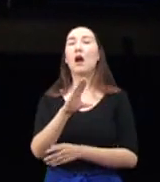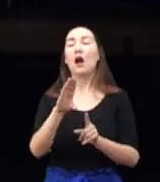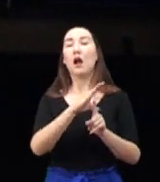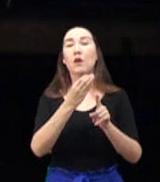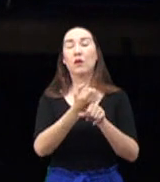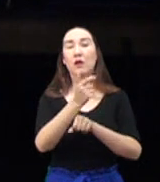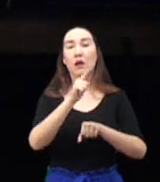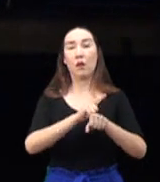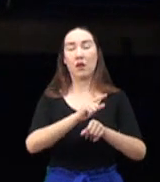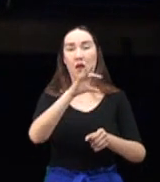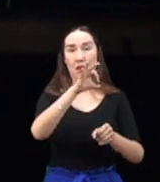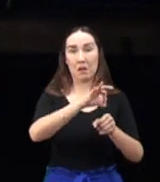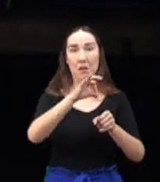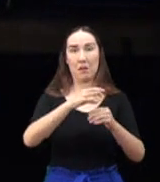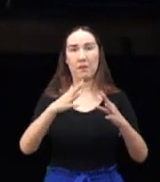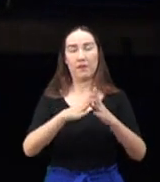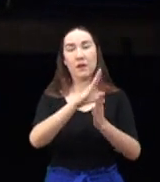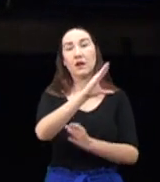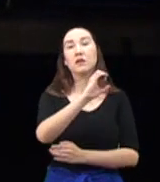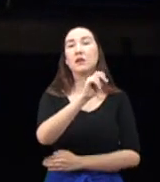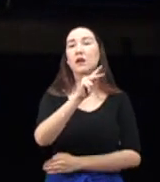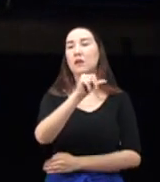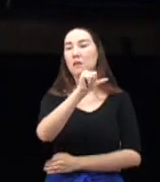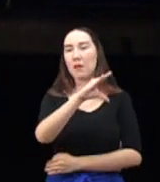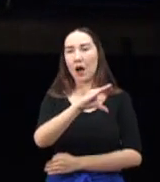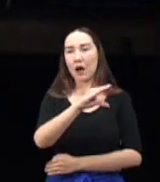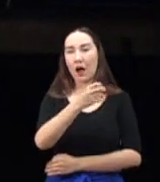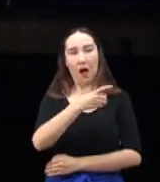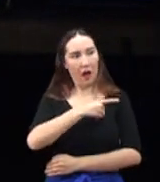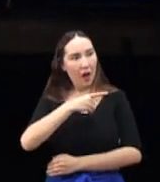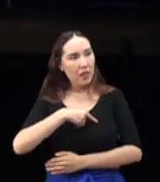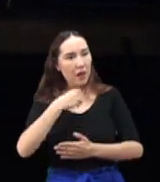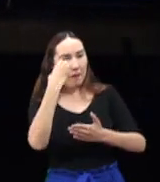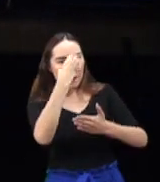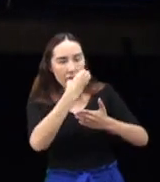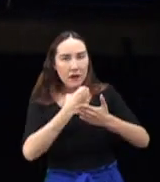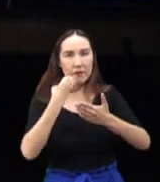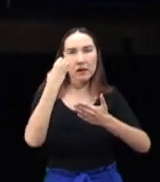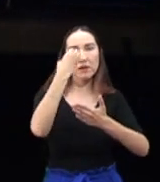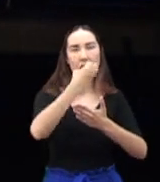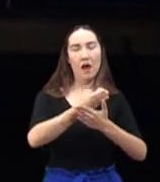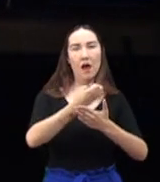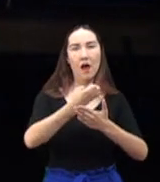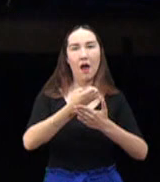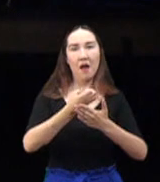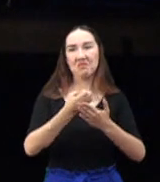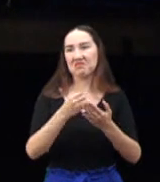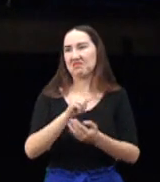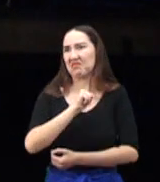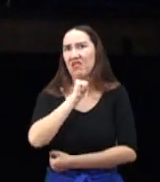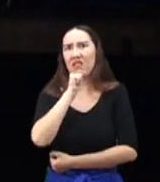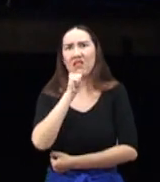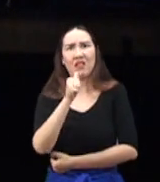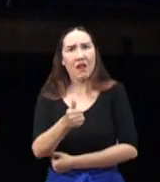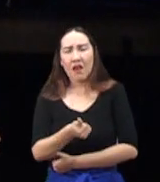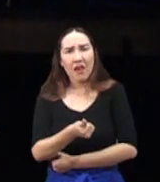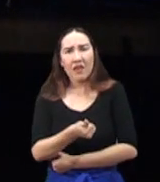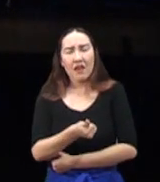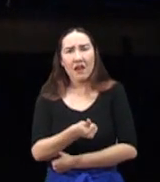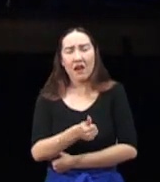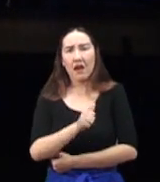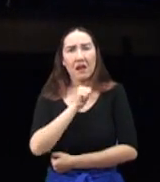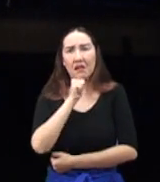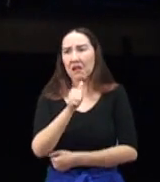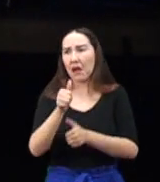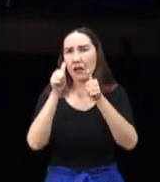Ciudadana, que se checaran, porque estaban muy acotados, y dicen, tampoco se hace caso. Y dicen, ah, sí, pero esas